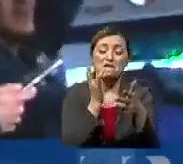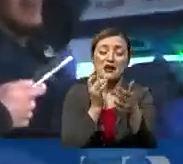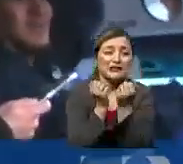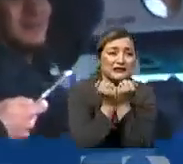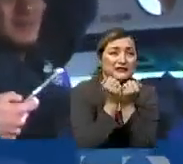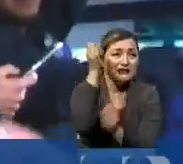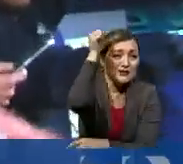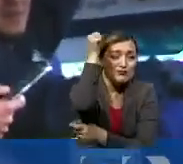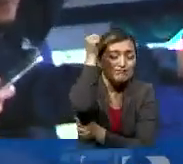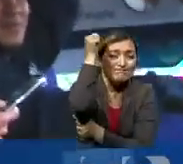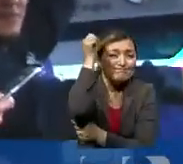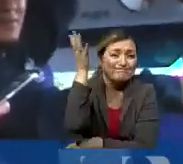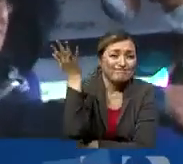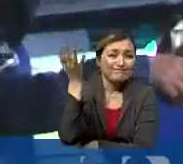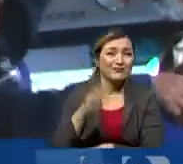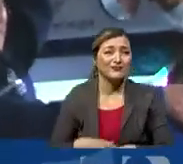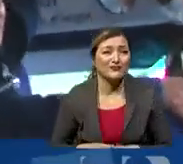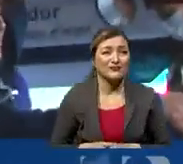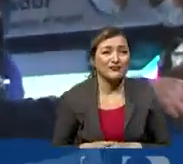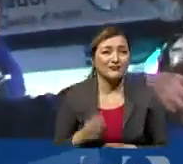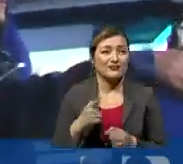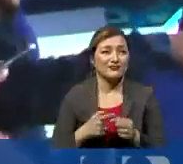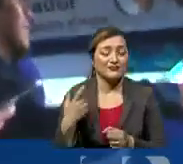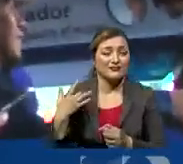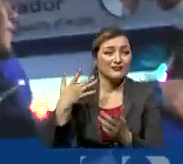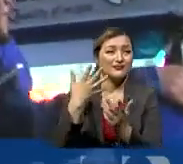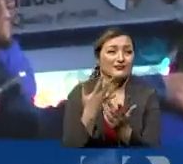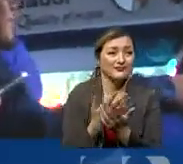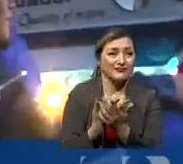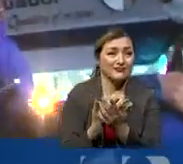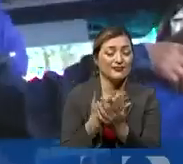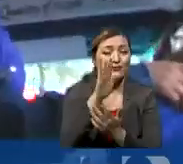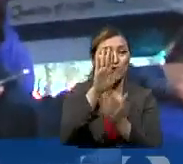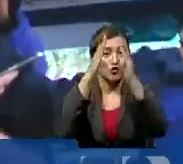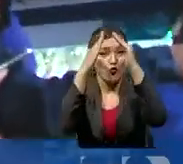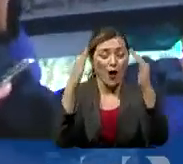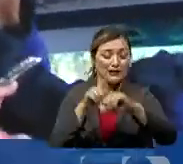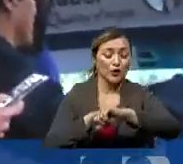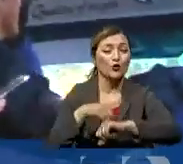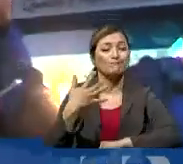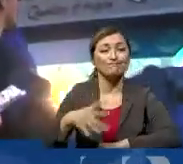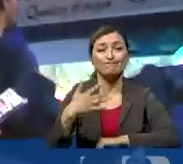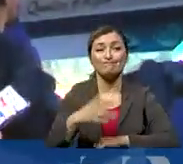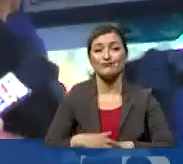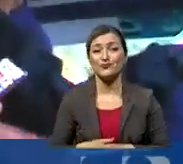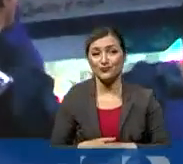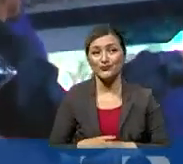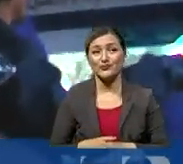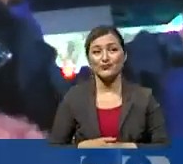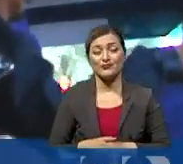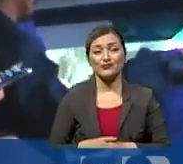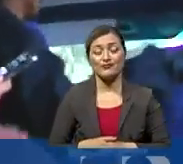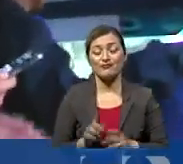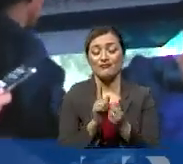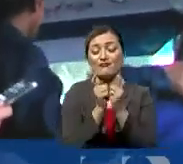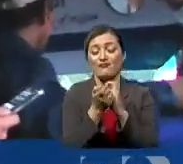De esta forma es como los quiteños tienen que regresar a sus casas en horas pico, tomando en cuenta que han cambiado